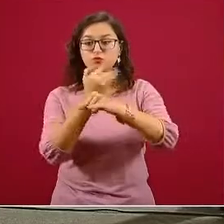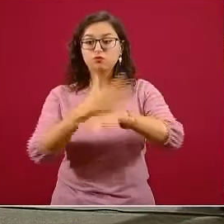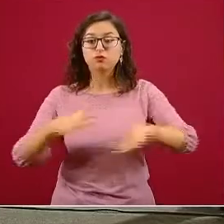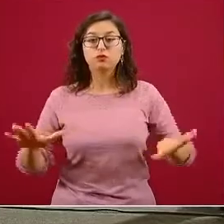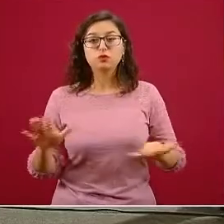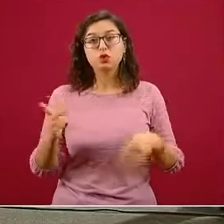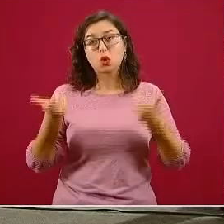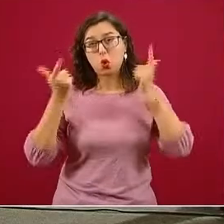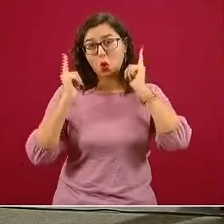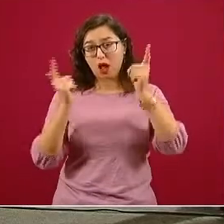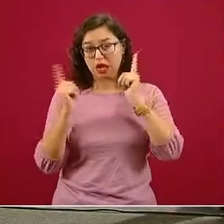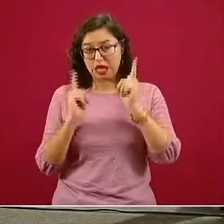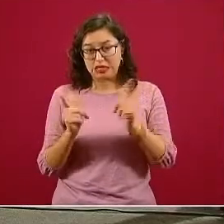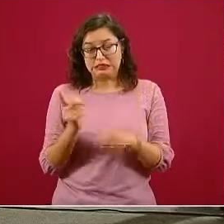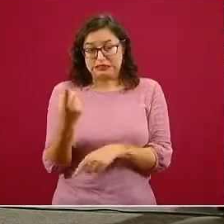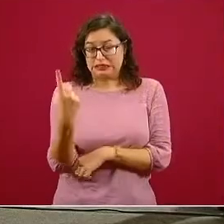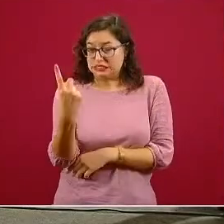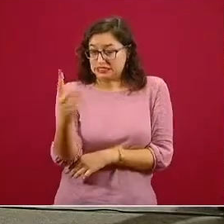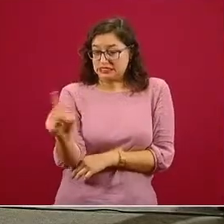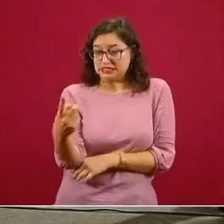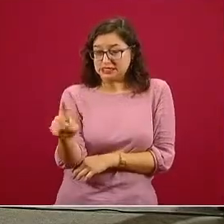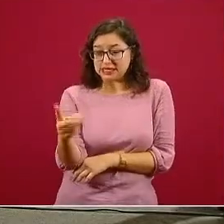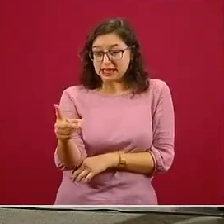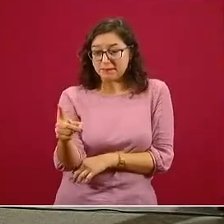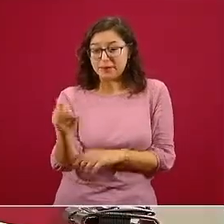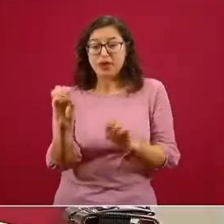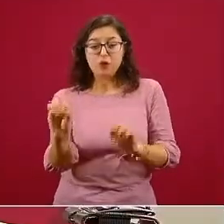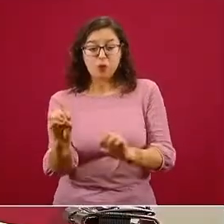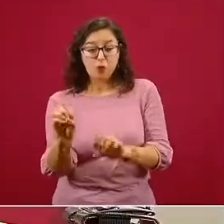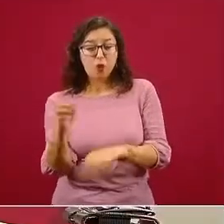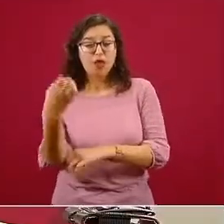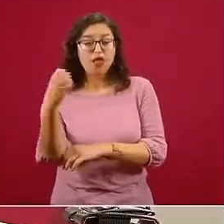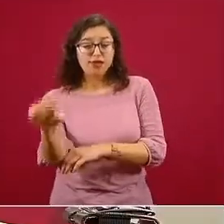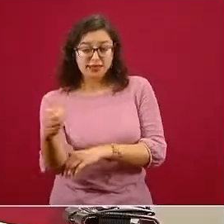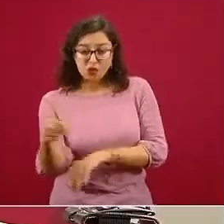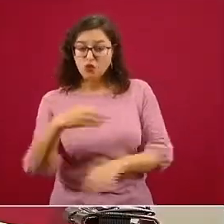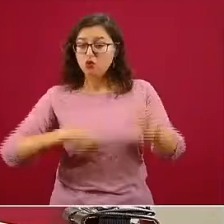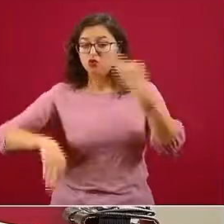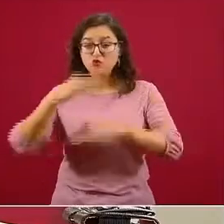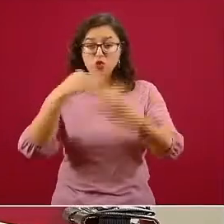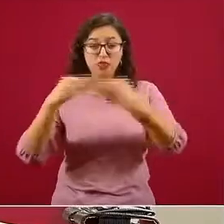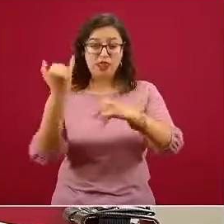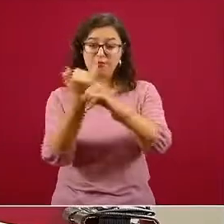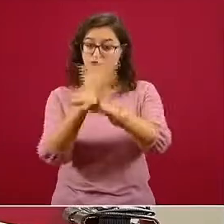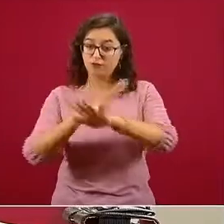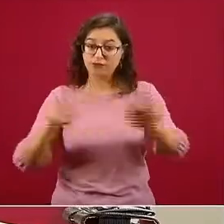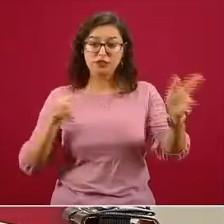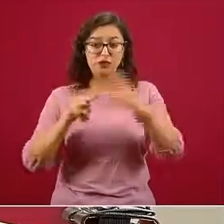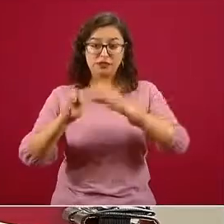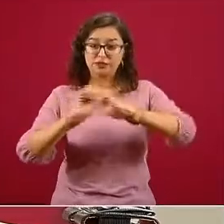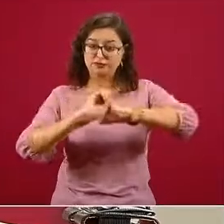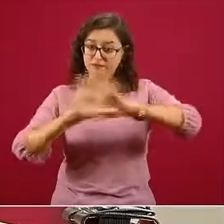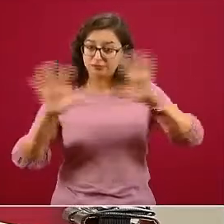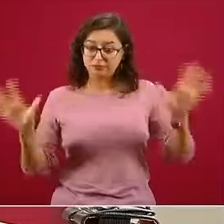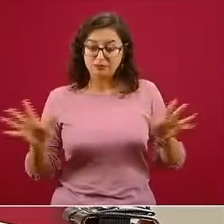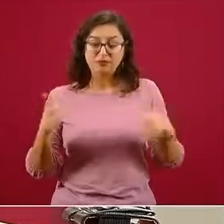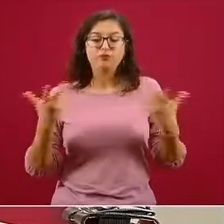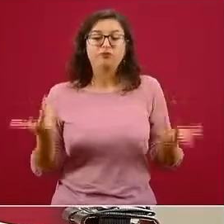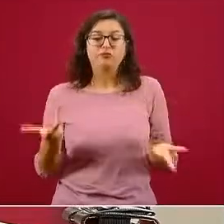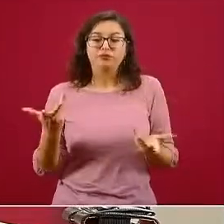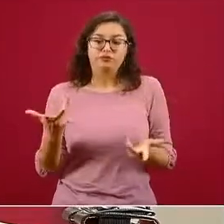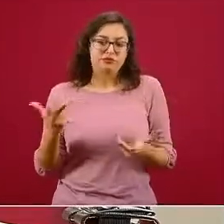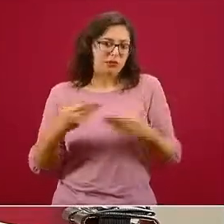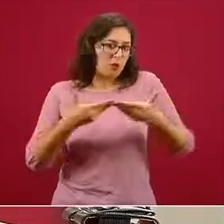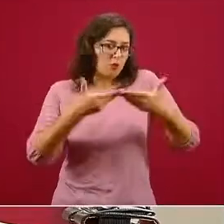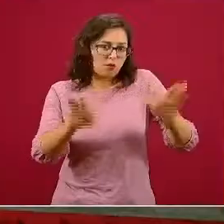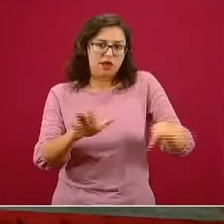esperamos tenerla en diciembre o a inicios de enero. Toda la información es transparente, es pública porque se obtienen con